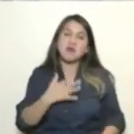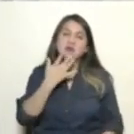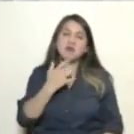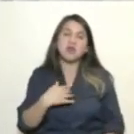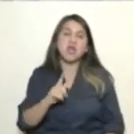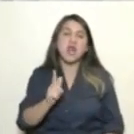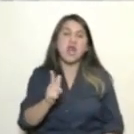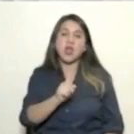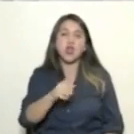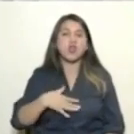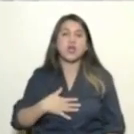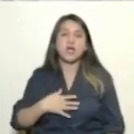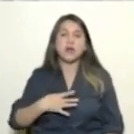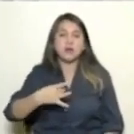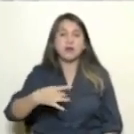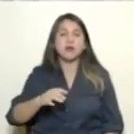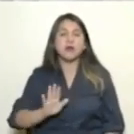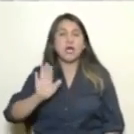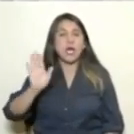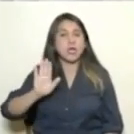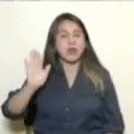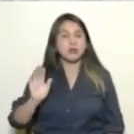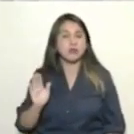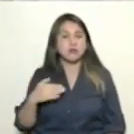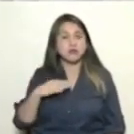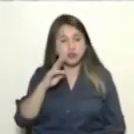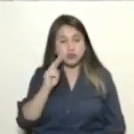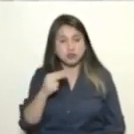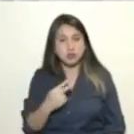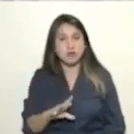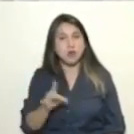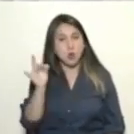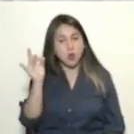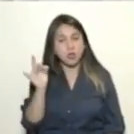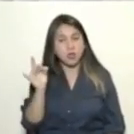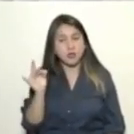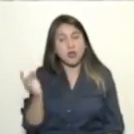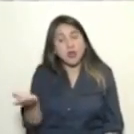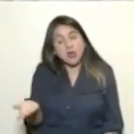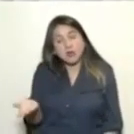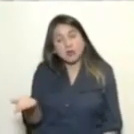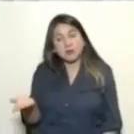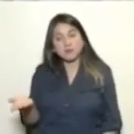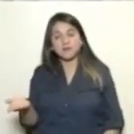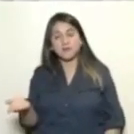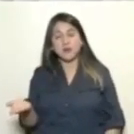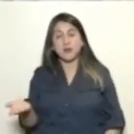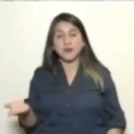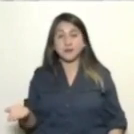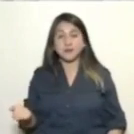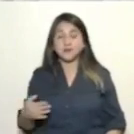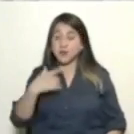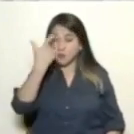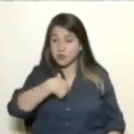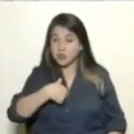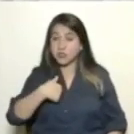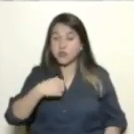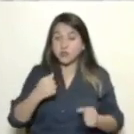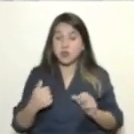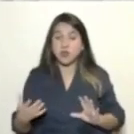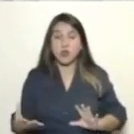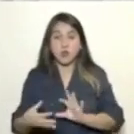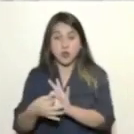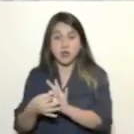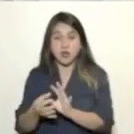quiso ser candidato. Y yo me daba cuenta que probablemente era una persona que podía unir